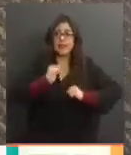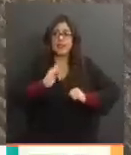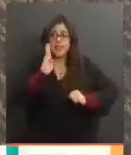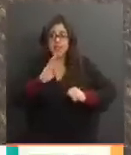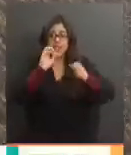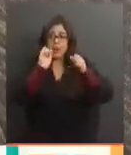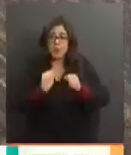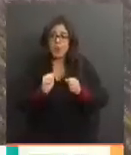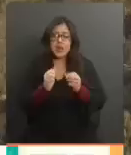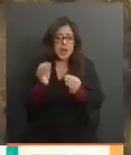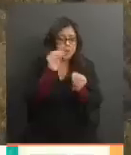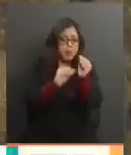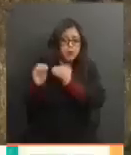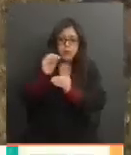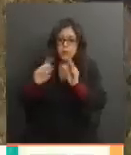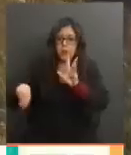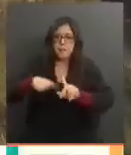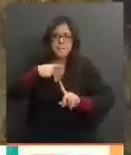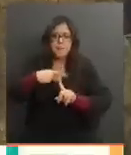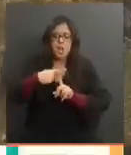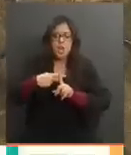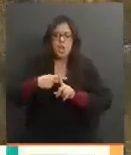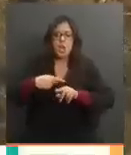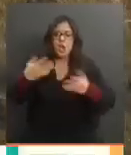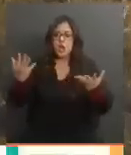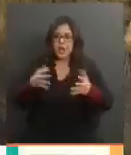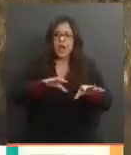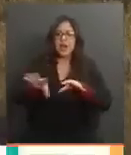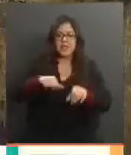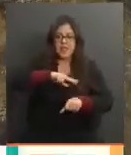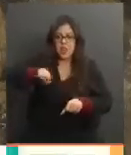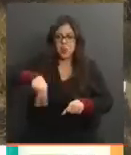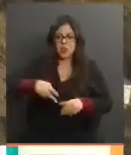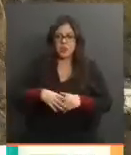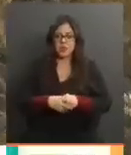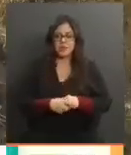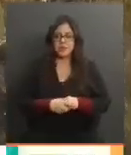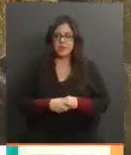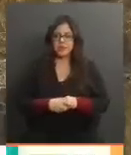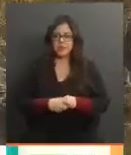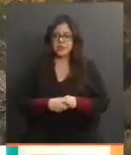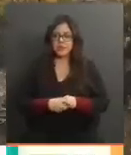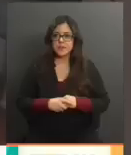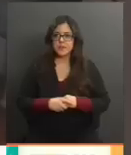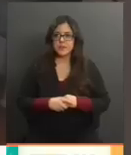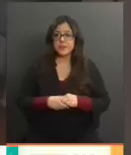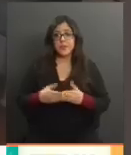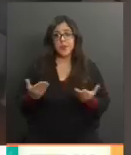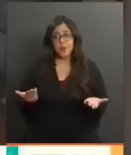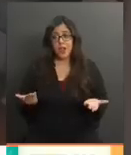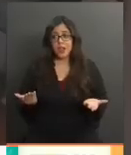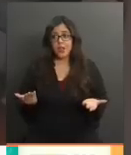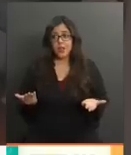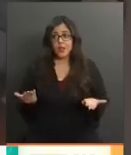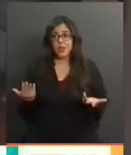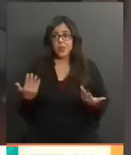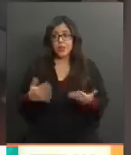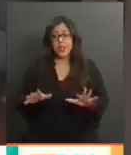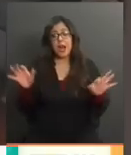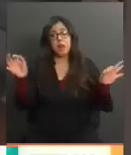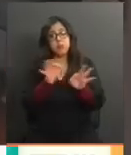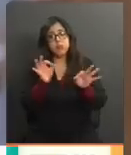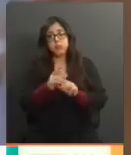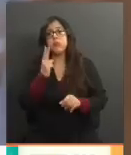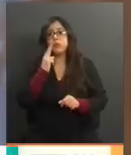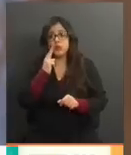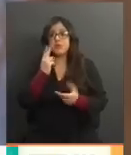un impacto positivo a través de nuestra actividad productiva. Bueno, Rodrigo, después de tanto hablar de vino, es hora de